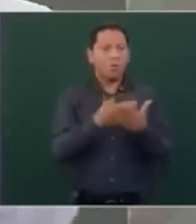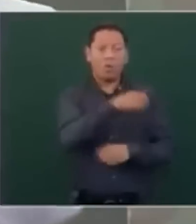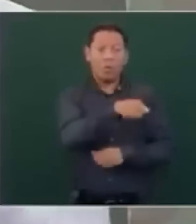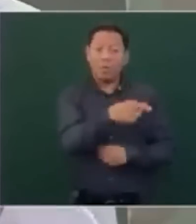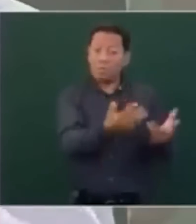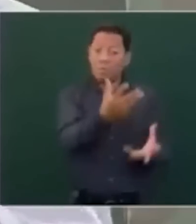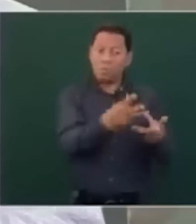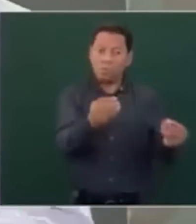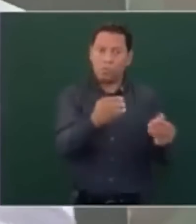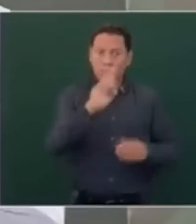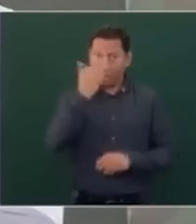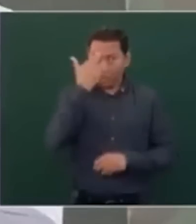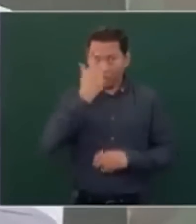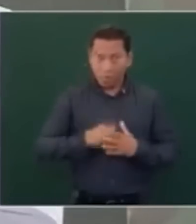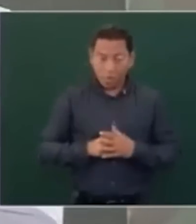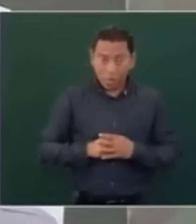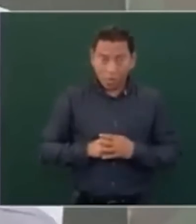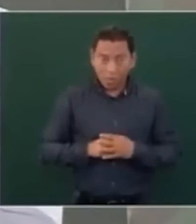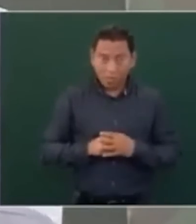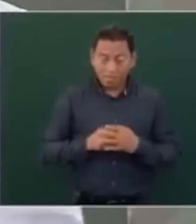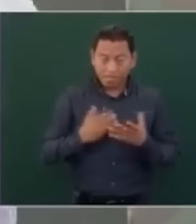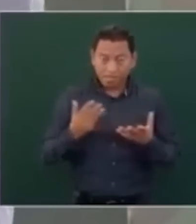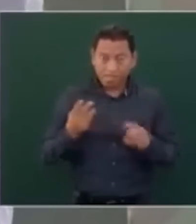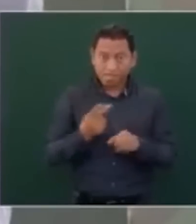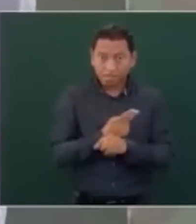1988, siendo opositor,